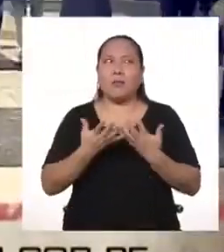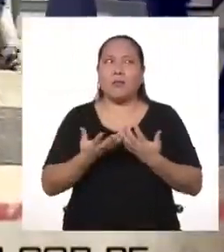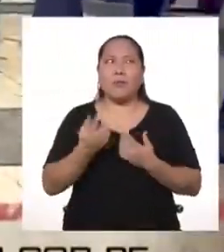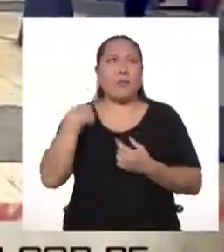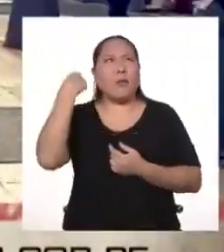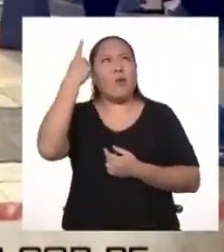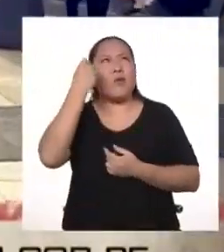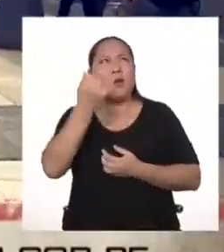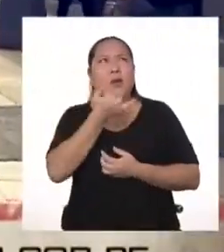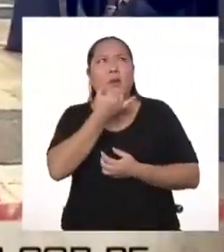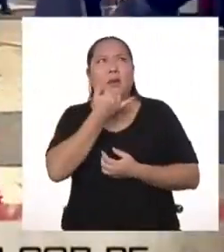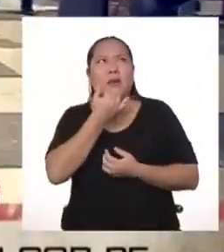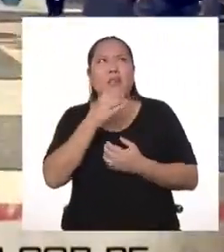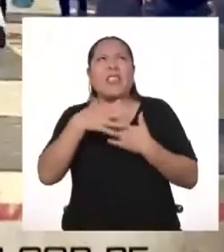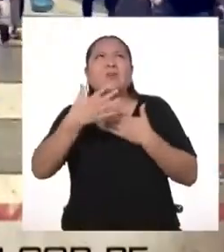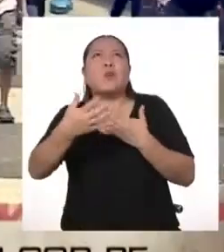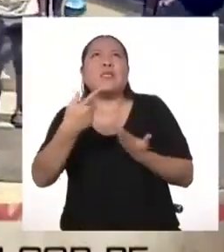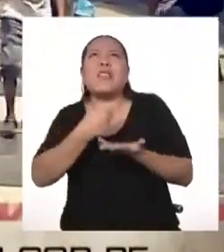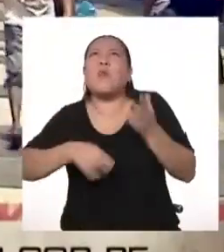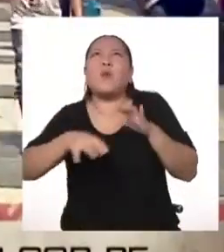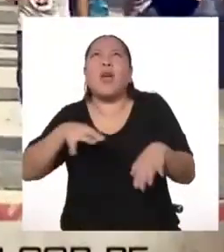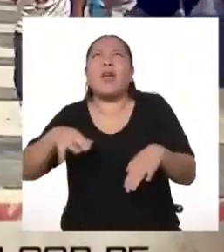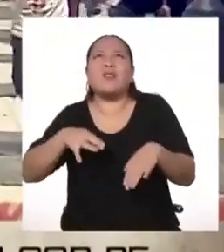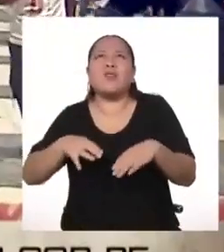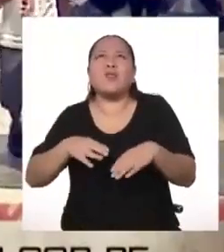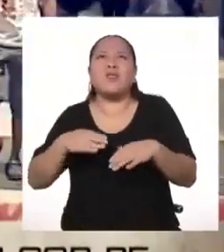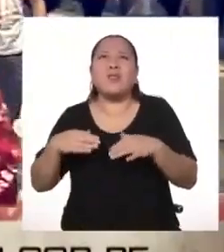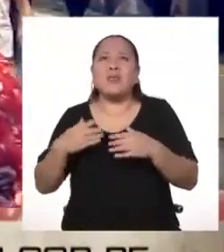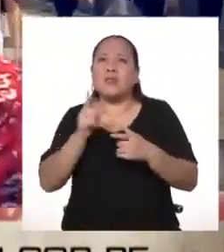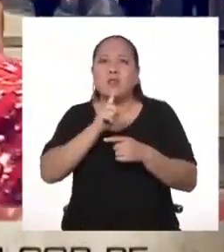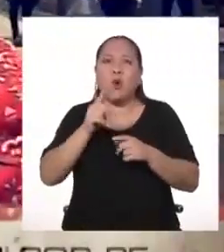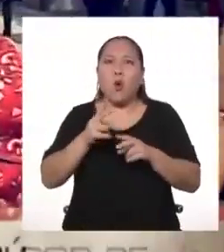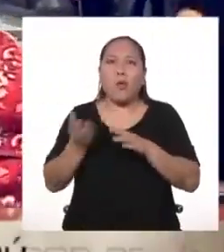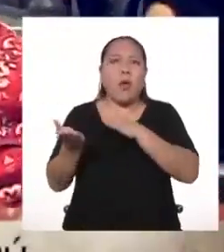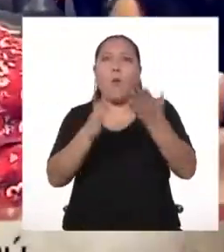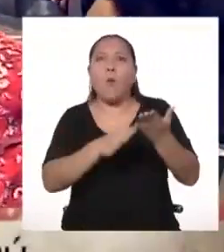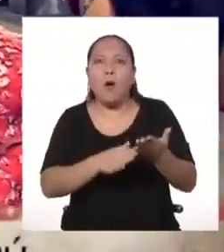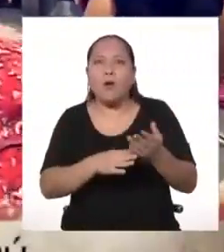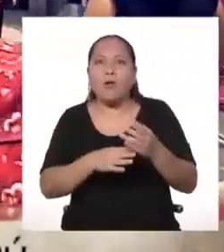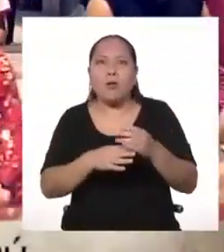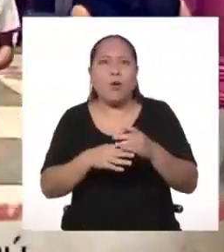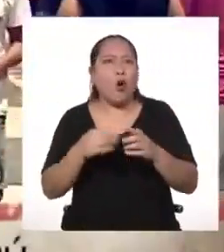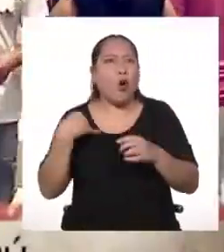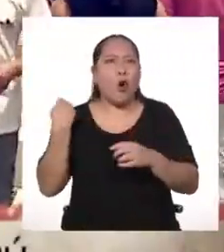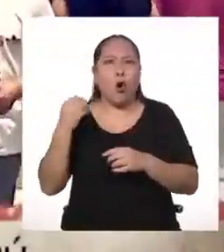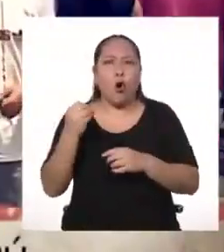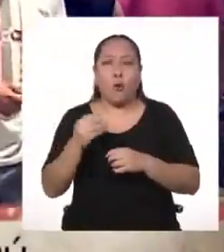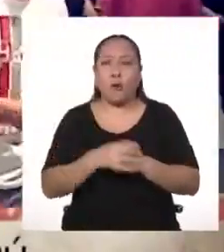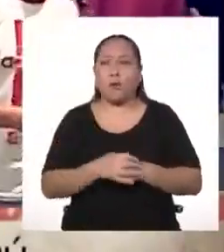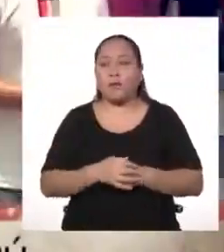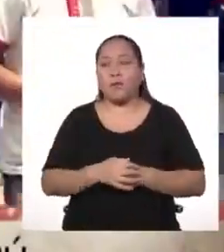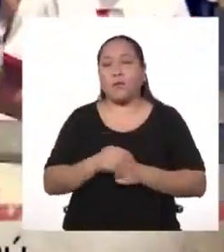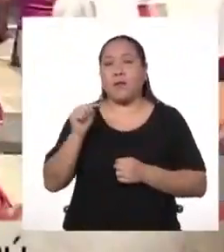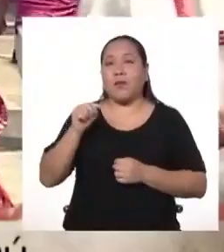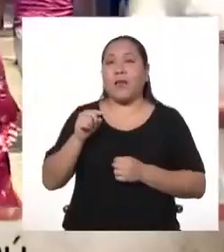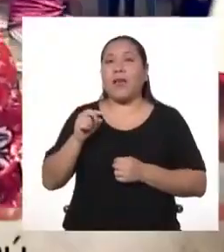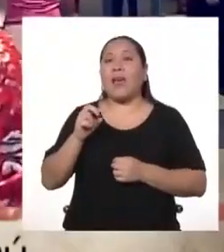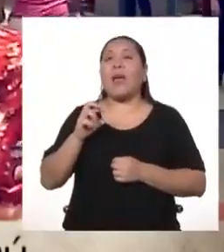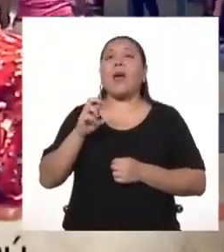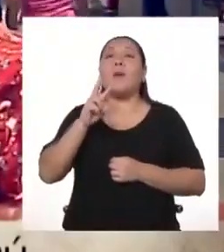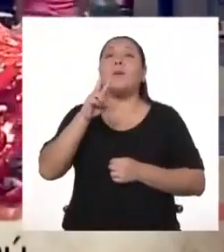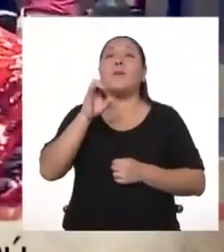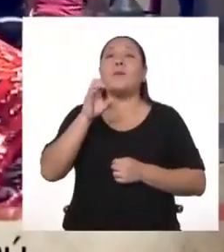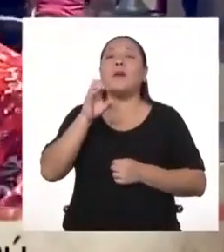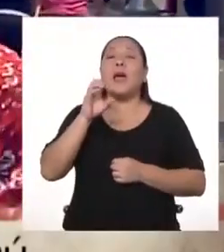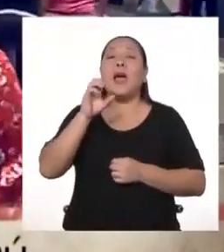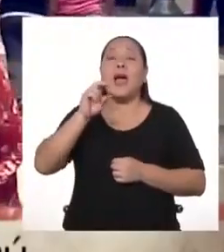muerto precozmente. Luis Alberto Sánchez dice que en una oportunidad le preguntó a Víctor Raúl Haya de la Torre quién era el